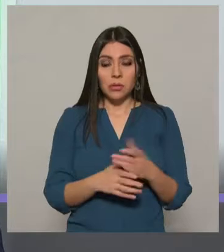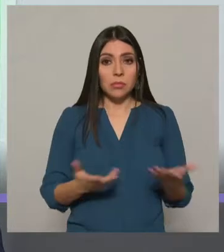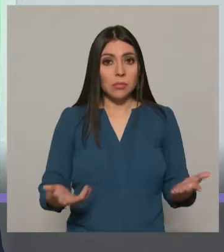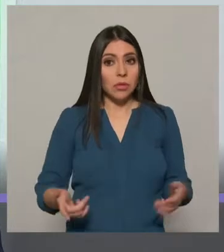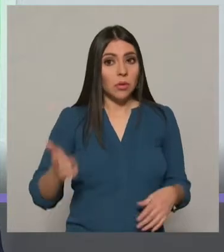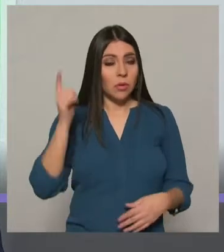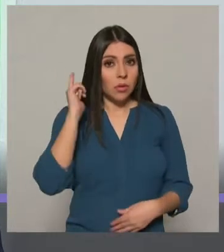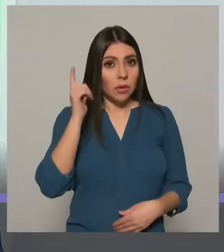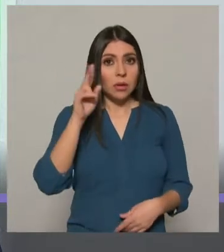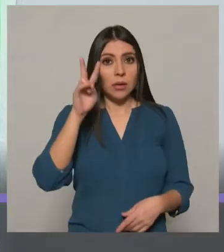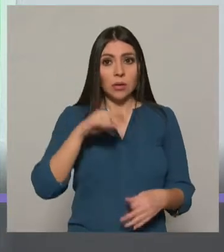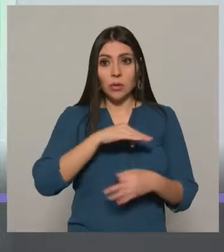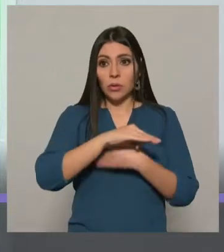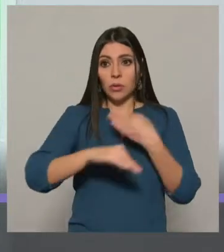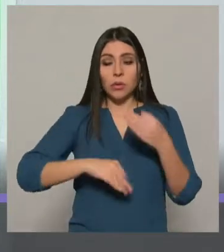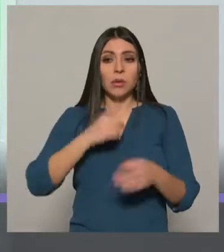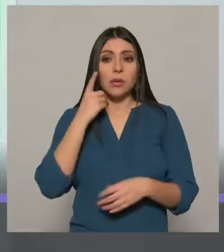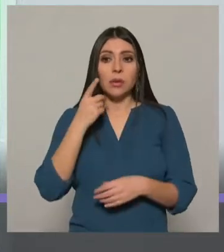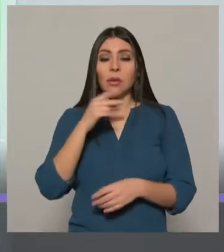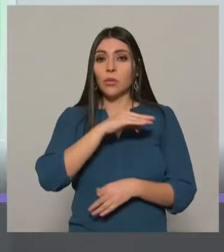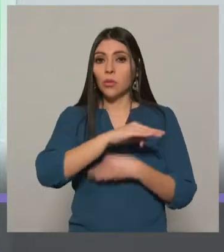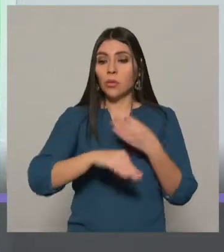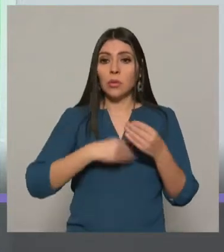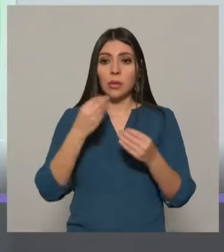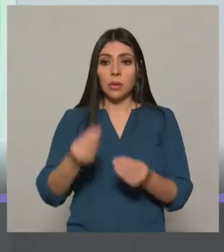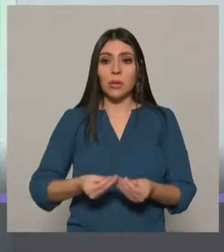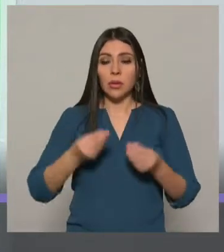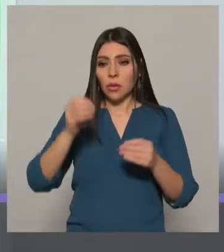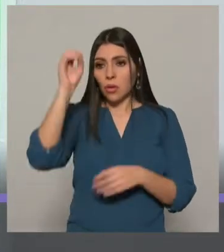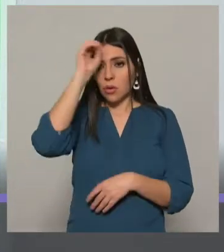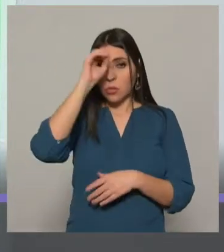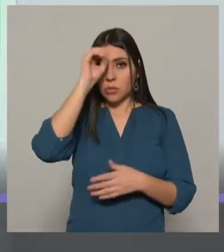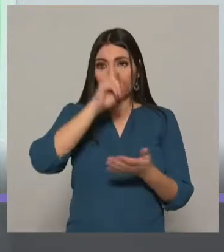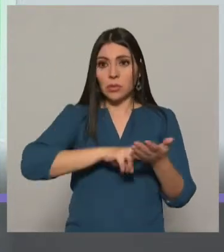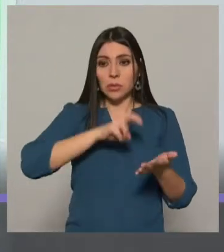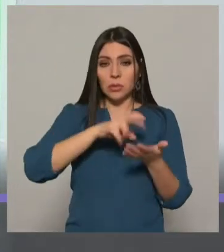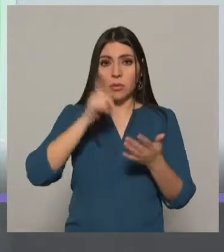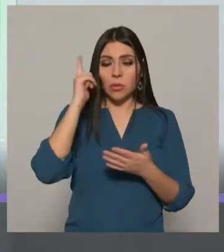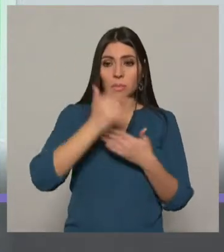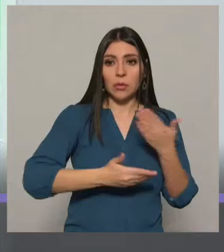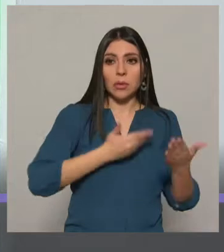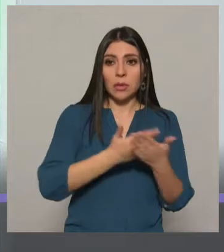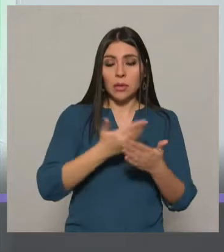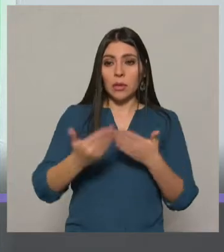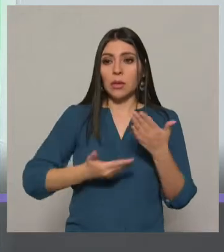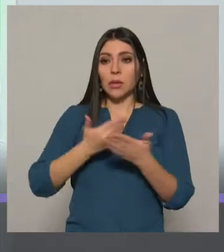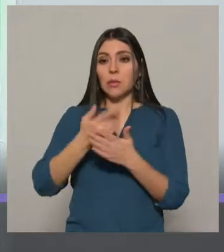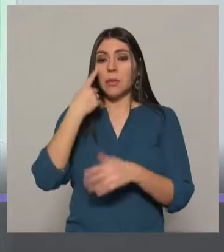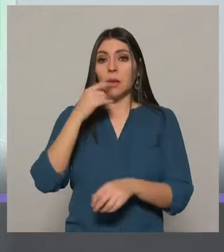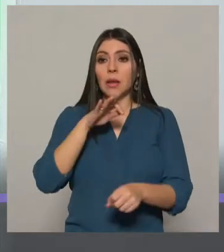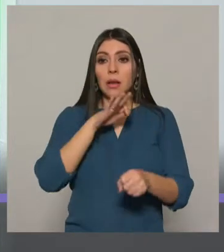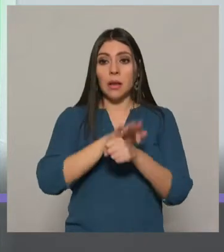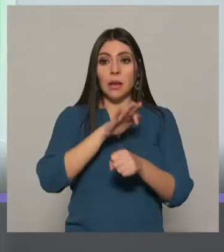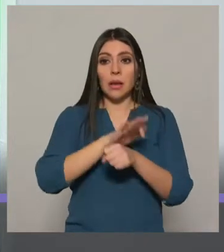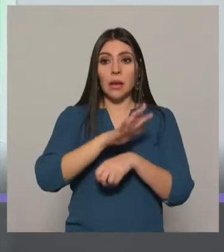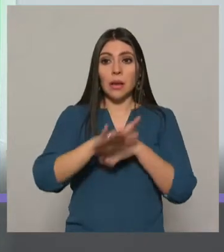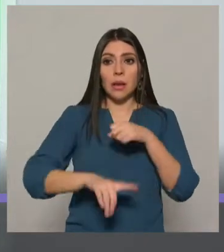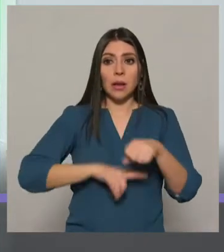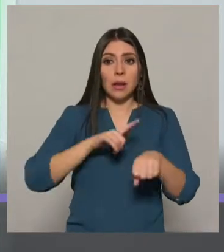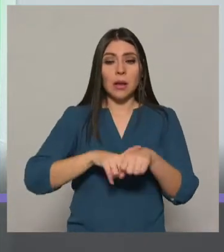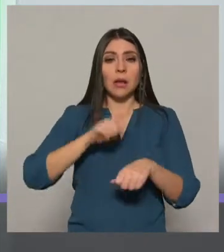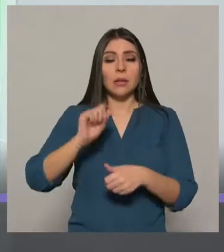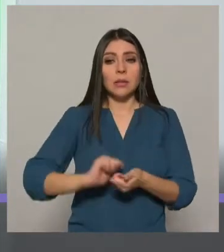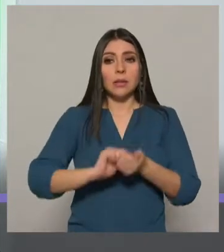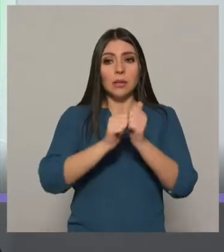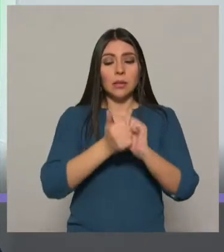todos los diputados presenten reservas, todos los diputados que han dado la pelea por la protección de los animales, que se vuelven parte de la